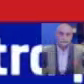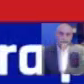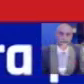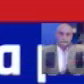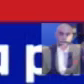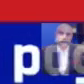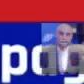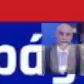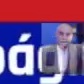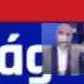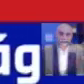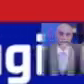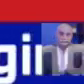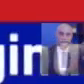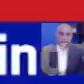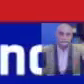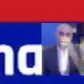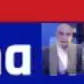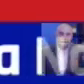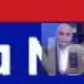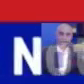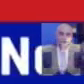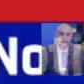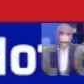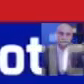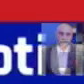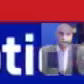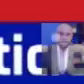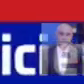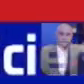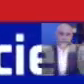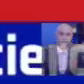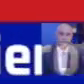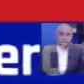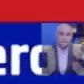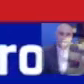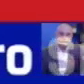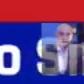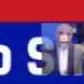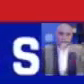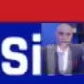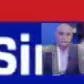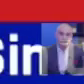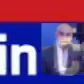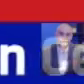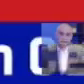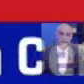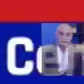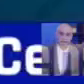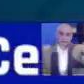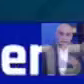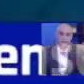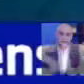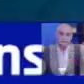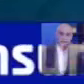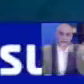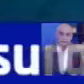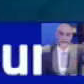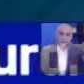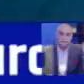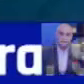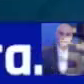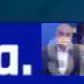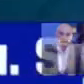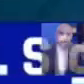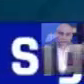jefe. Así de avieso era y seguirá siendo Zedillo. Este sujeto que además,